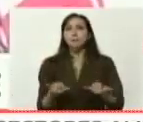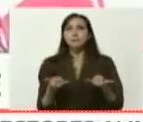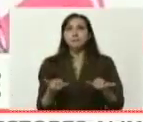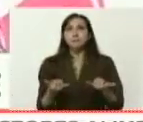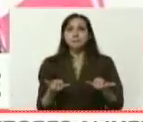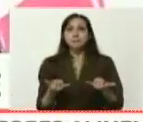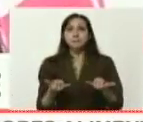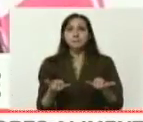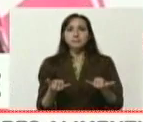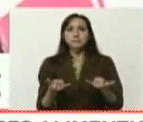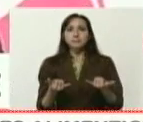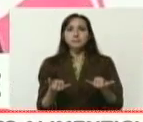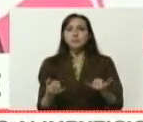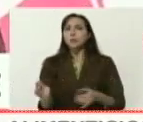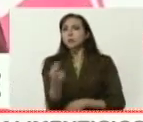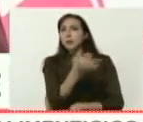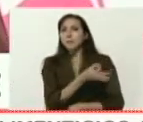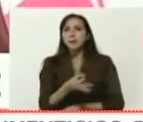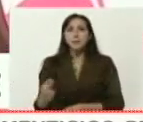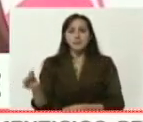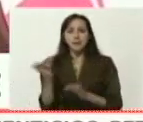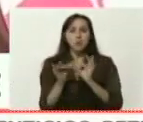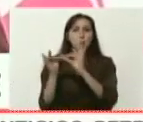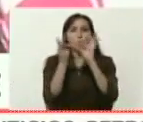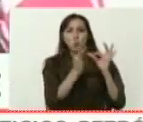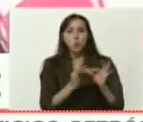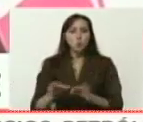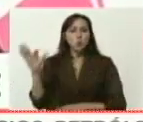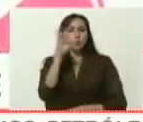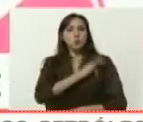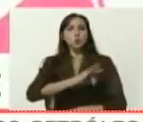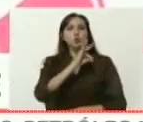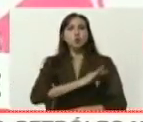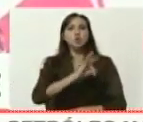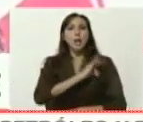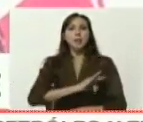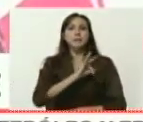en una perfecta unión socialista,